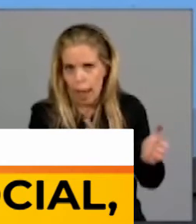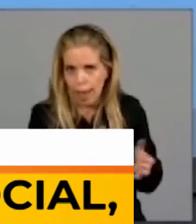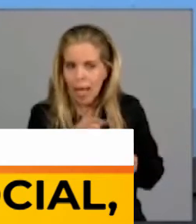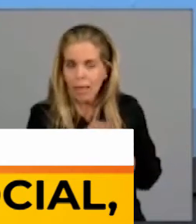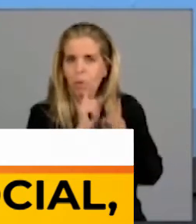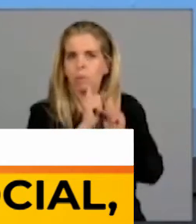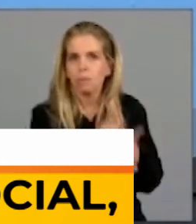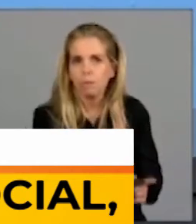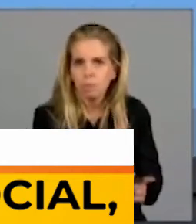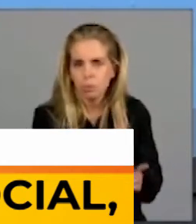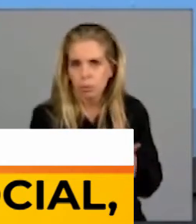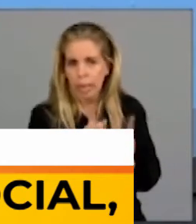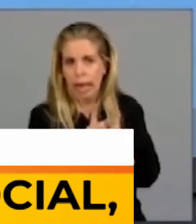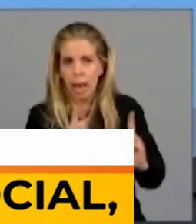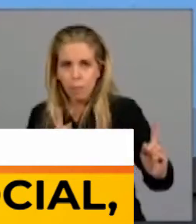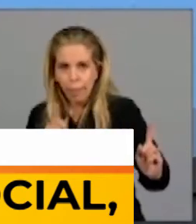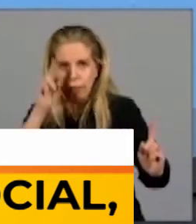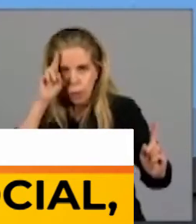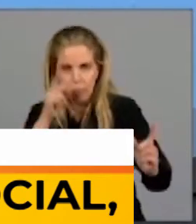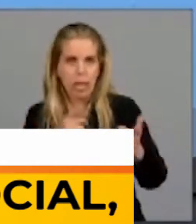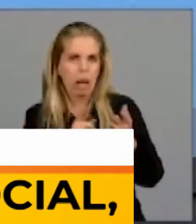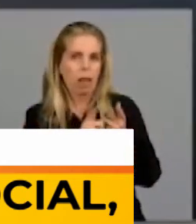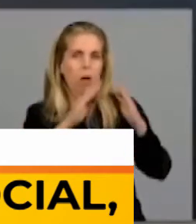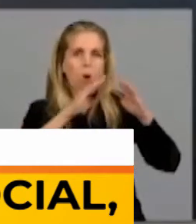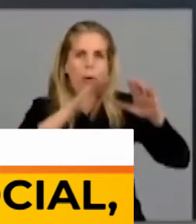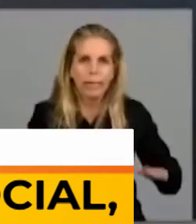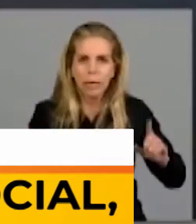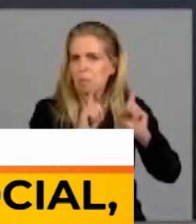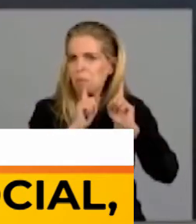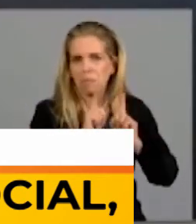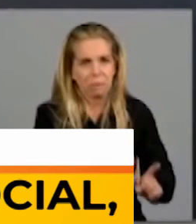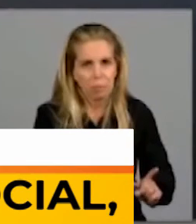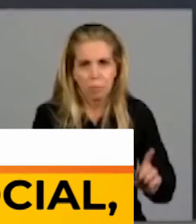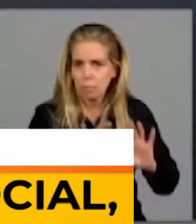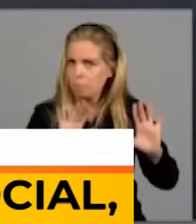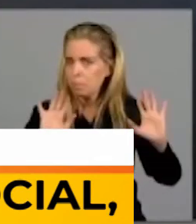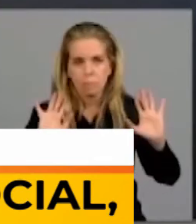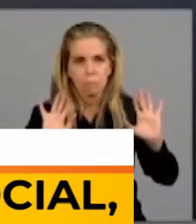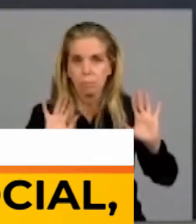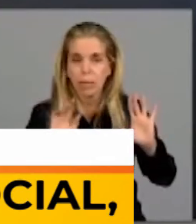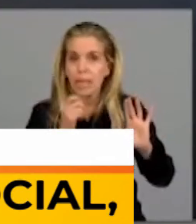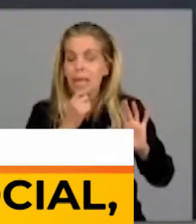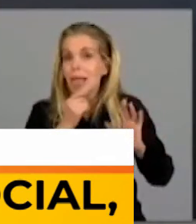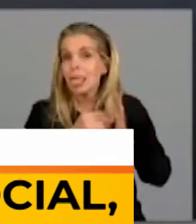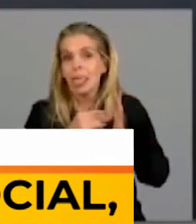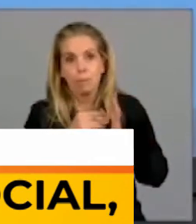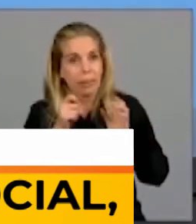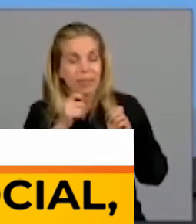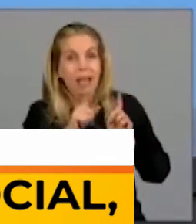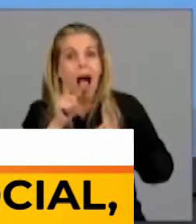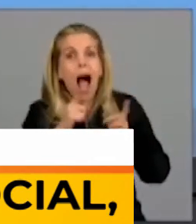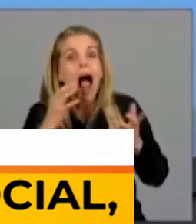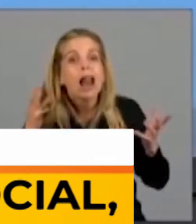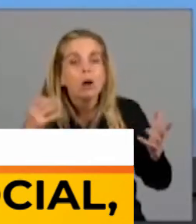Allí la situación va a seguir igual que ahora y cualquier esquema de apertura tendrá que hacerse con todos los cuidados que